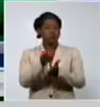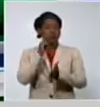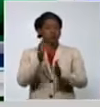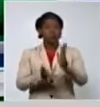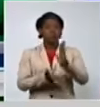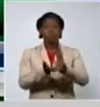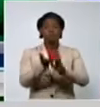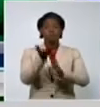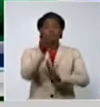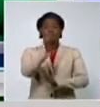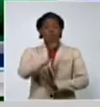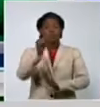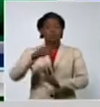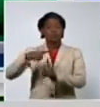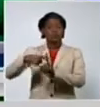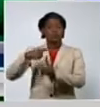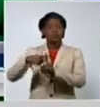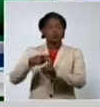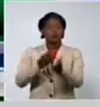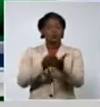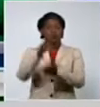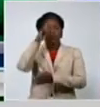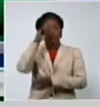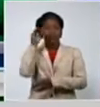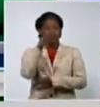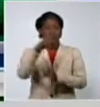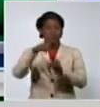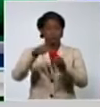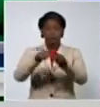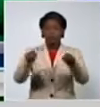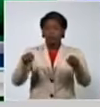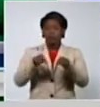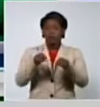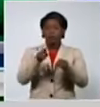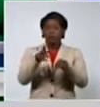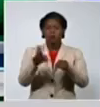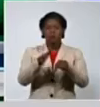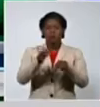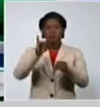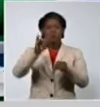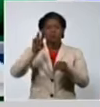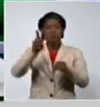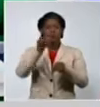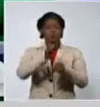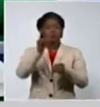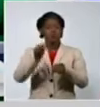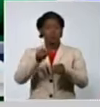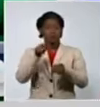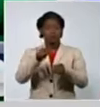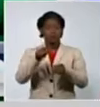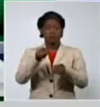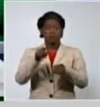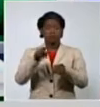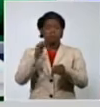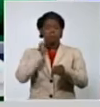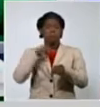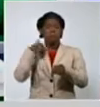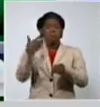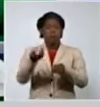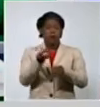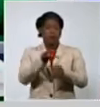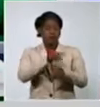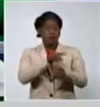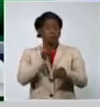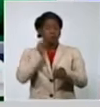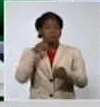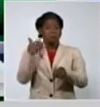COVID que están ingresados a 62, 7 más que el día anterior, fundamentalmente